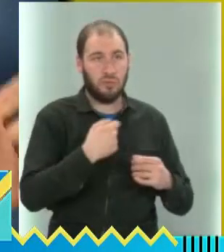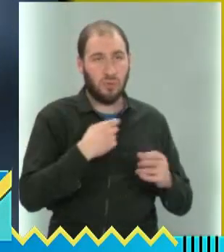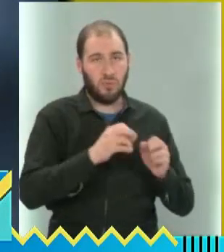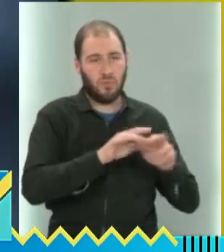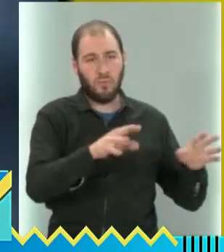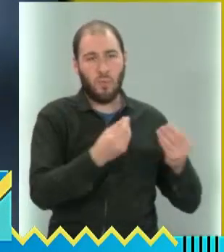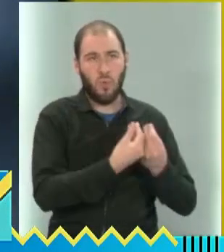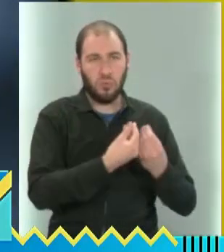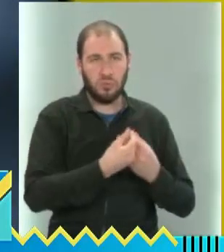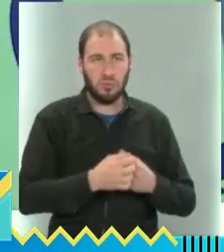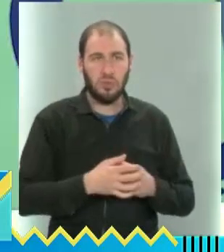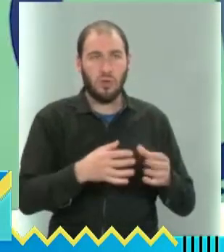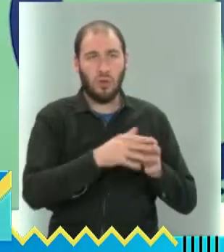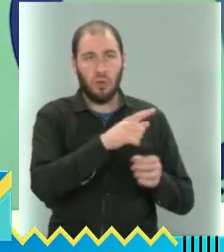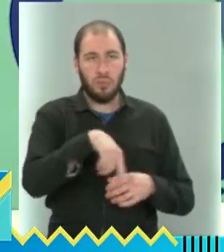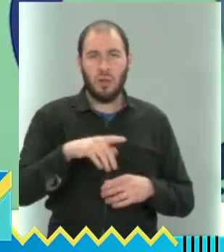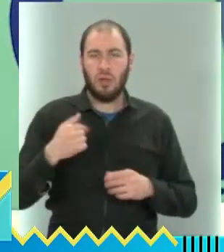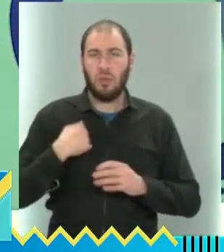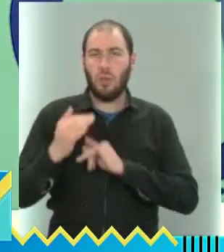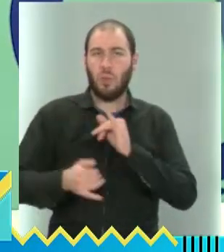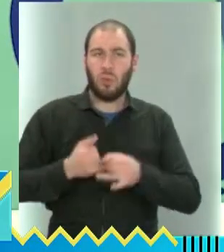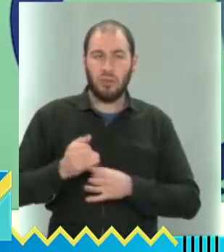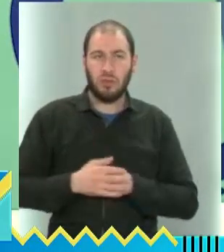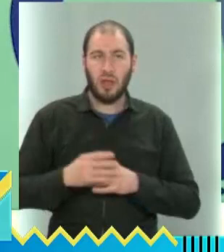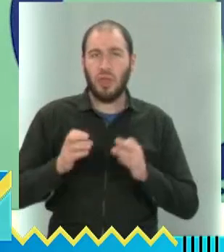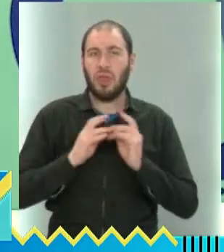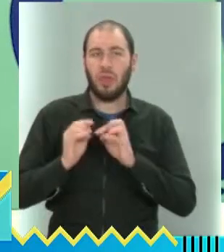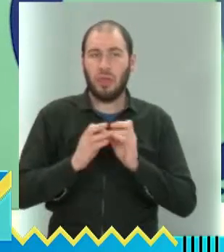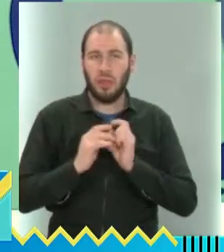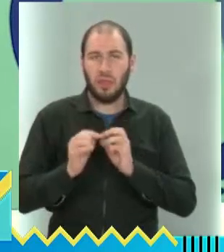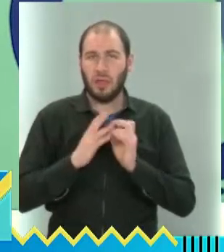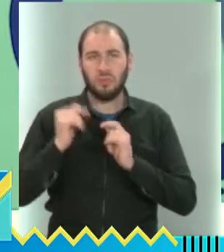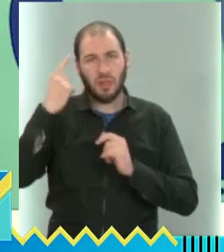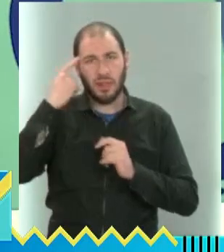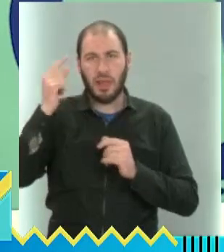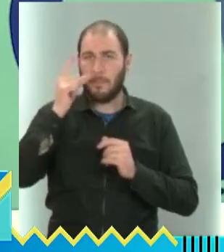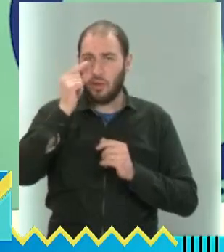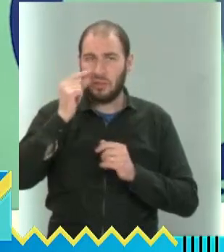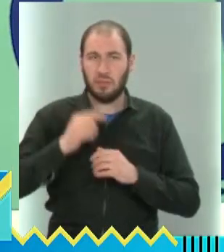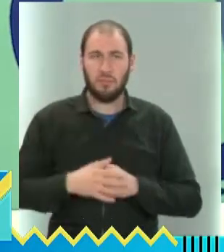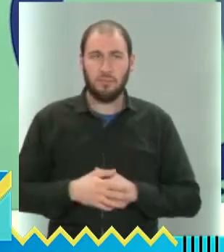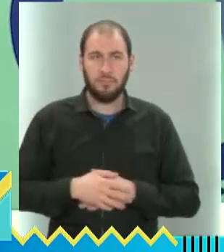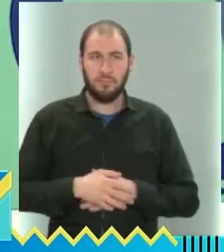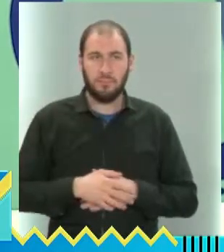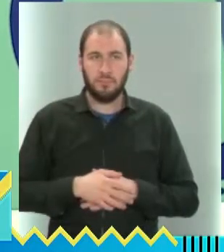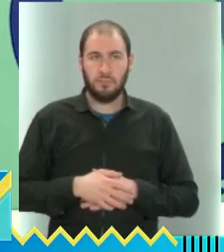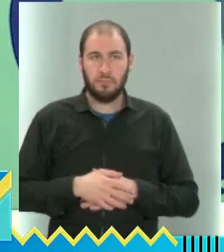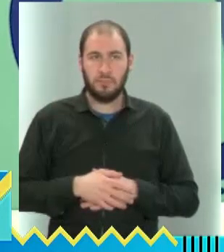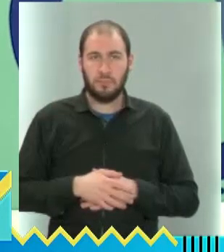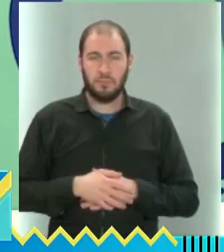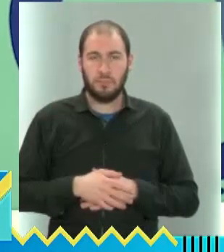recibieron varios chicos de los yo colegios. a lo que me refiero es a la discusión ideológica, política, que